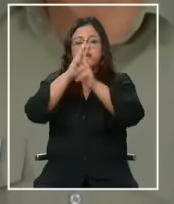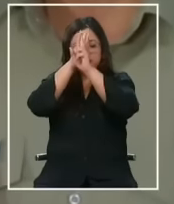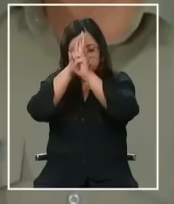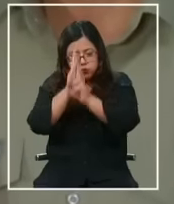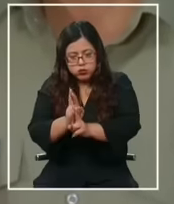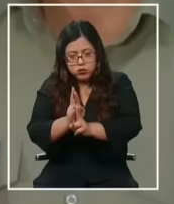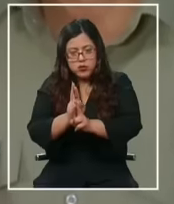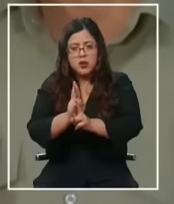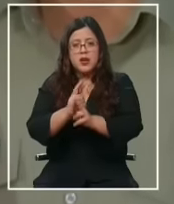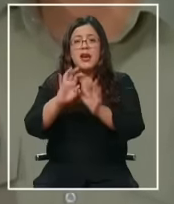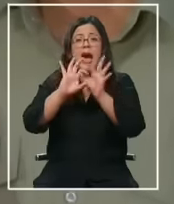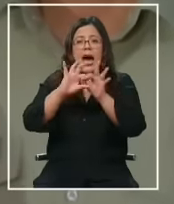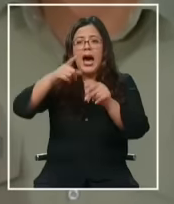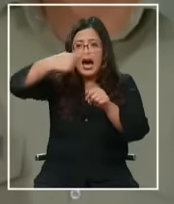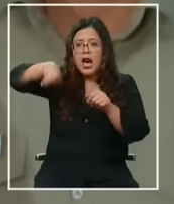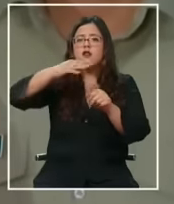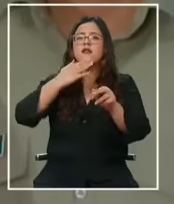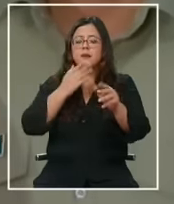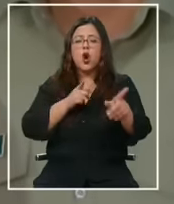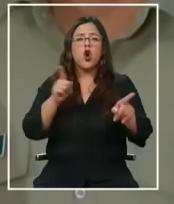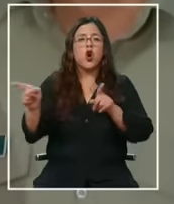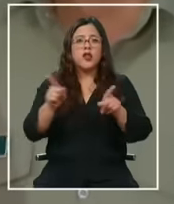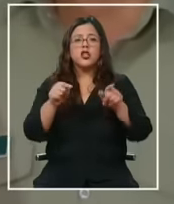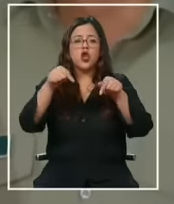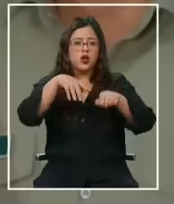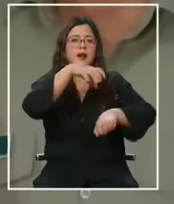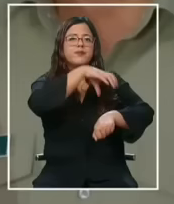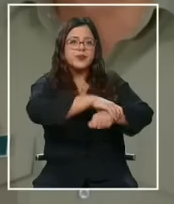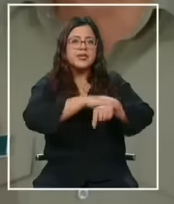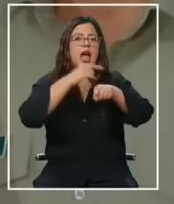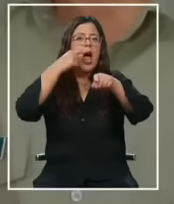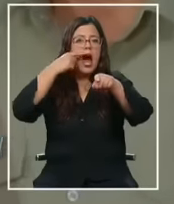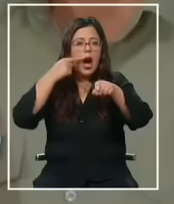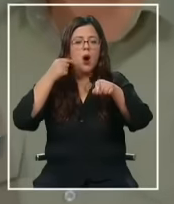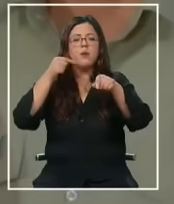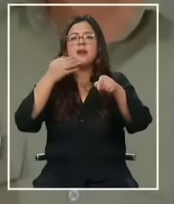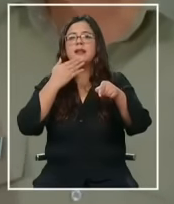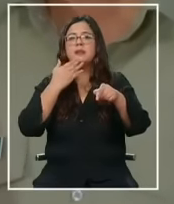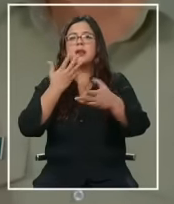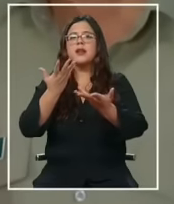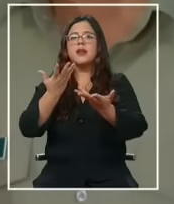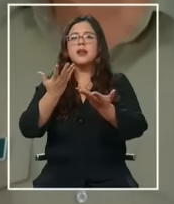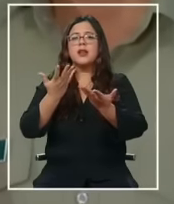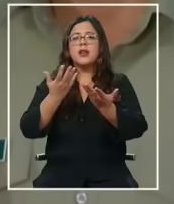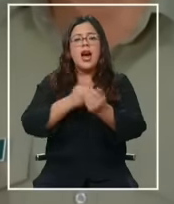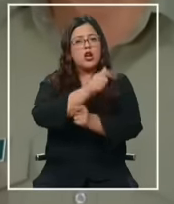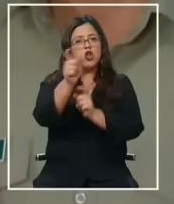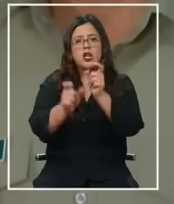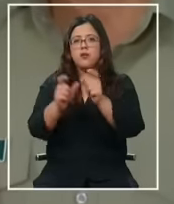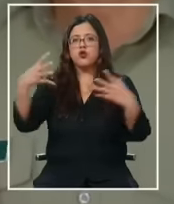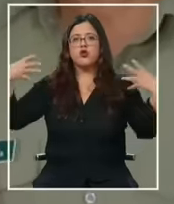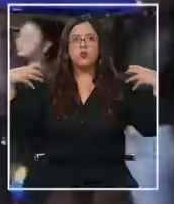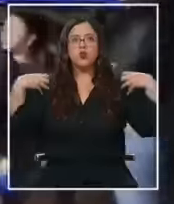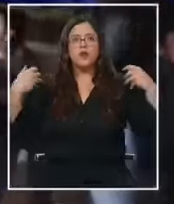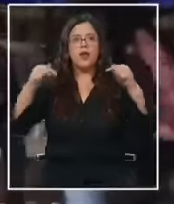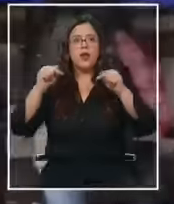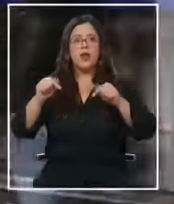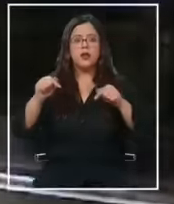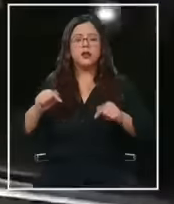a la coordinación que hemos mantenido se logró detener y hoy en día tener privados de libertad a todos los participantes en este